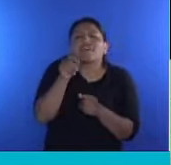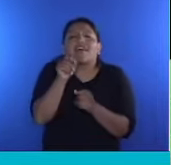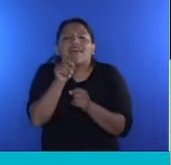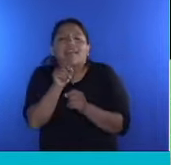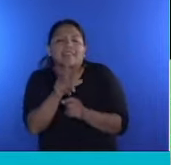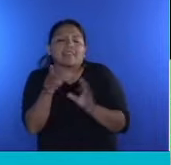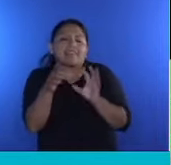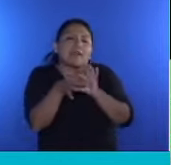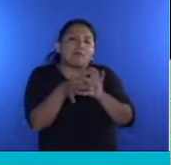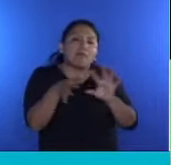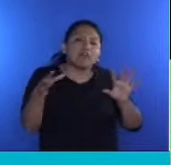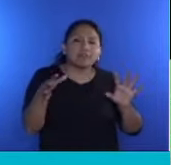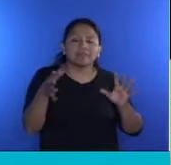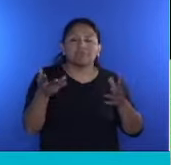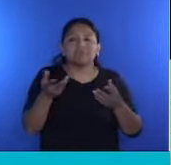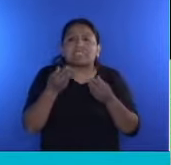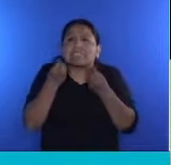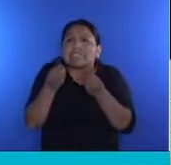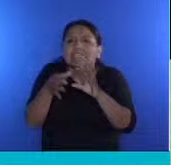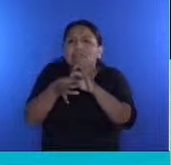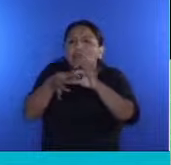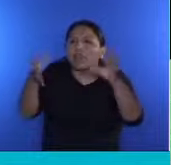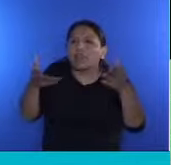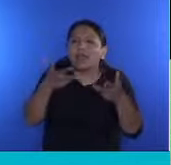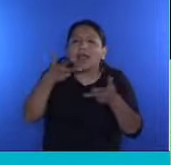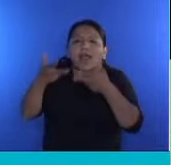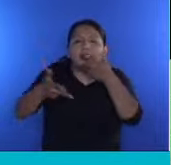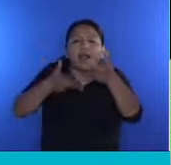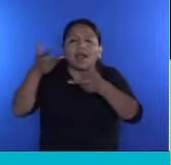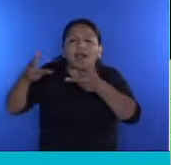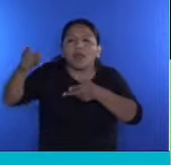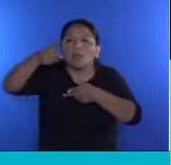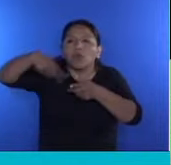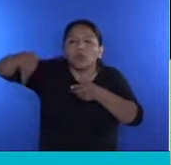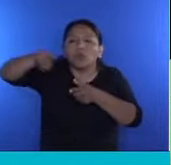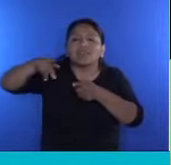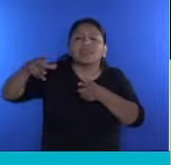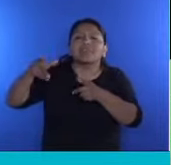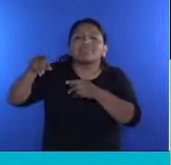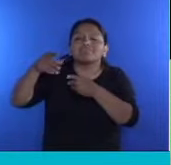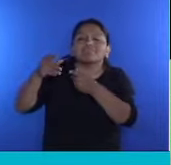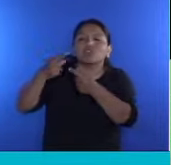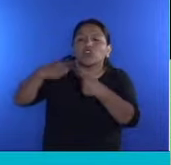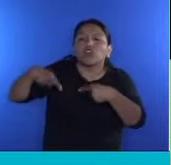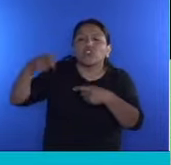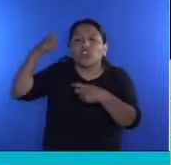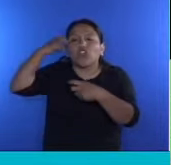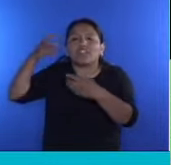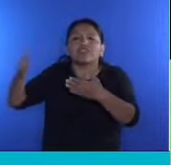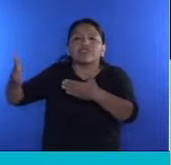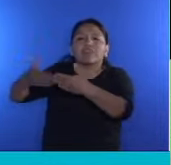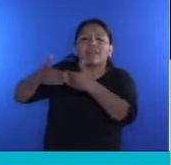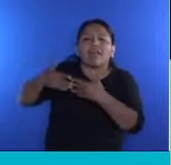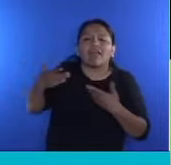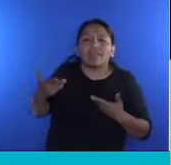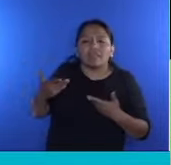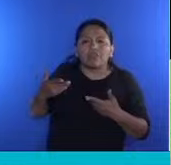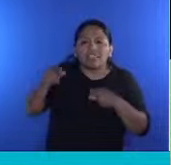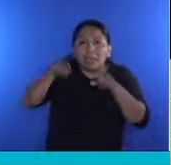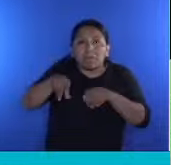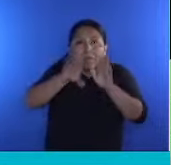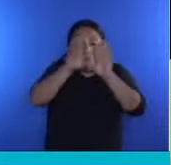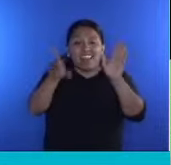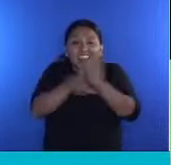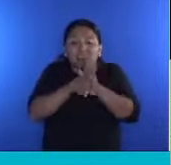democracia. ¿De qué democracia hablan? Porque todo eso lo hicieron con el Congreso cerrado, no se olviden. Esta misma legislatura también estuvo cerrada,